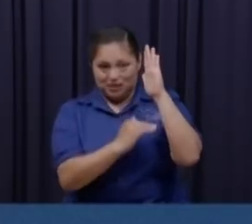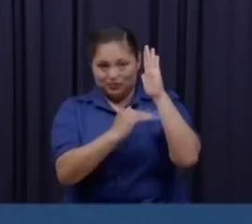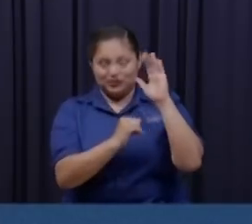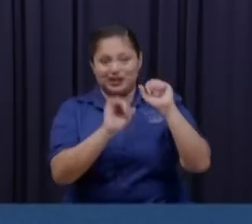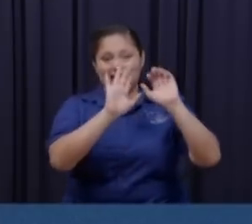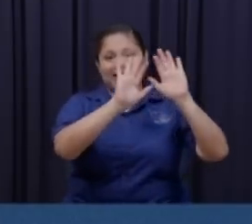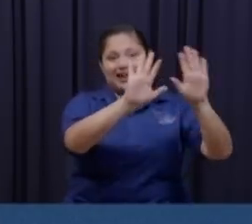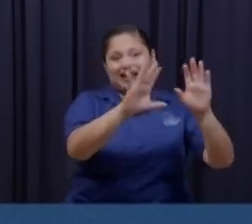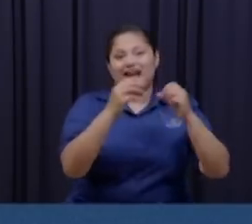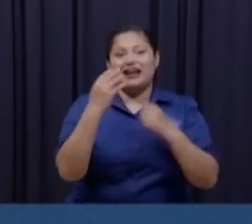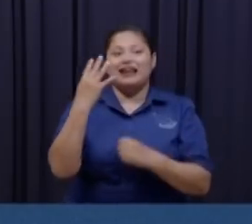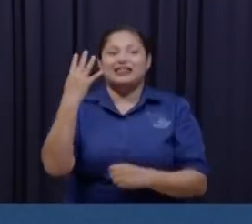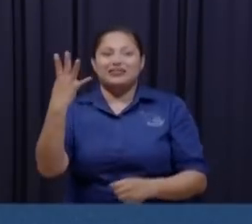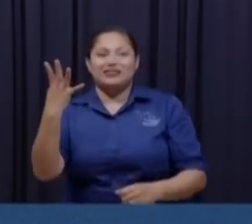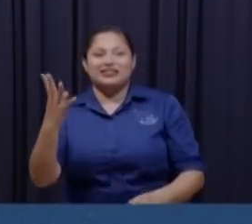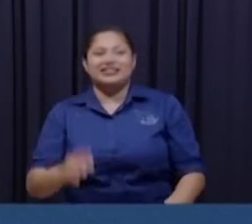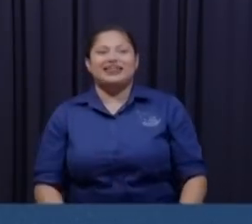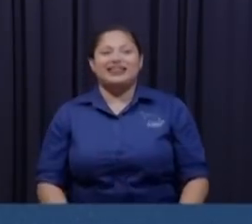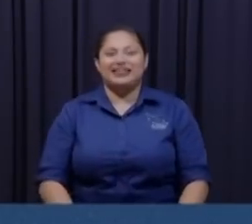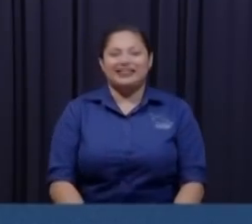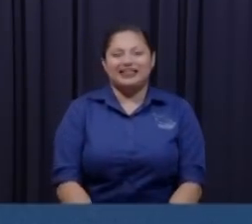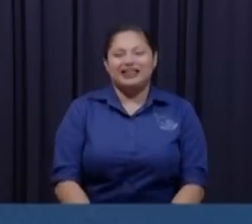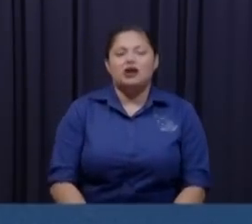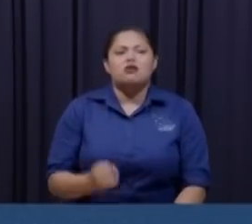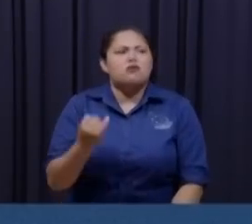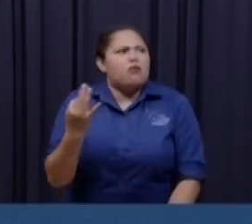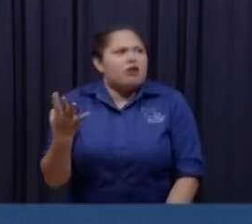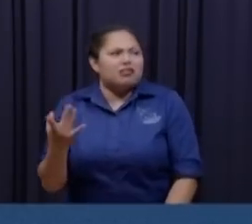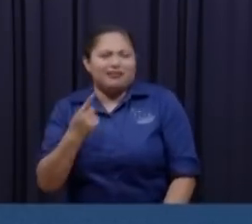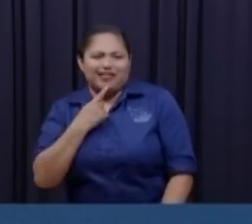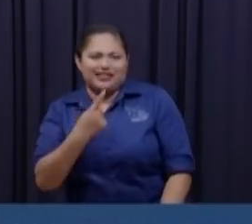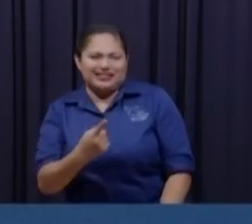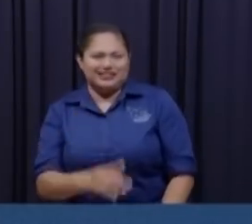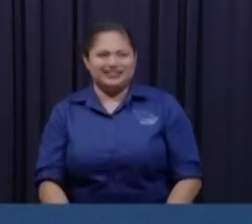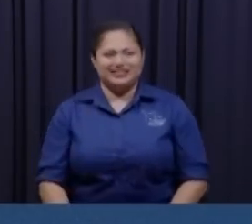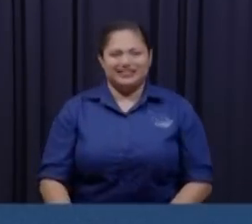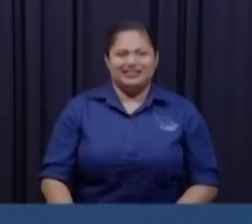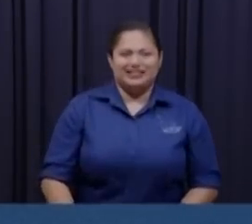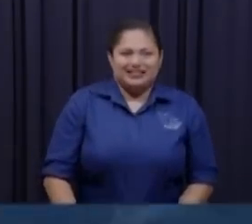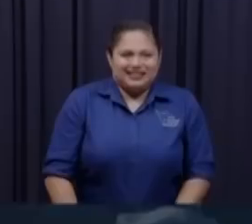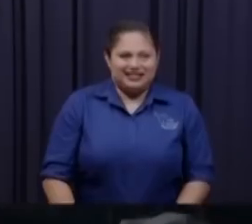hermano. Tiene una computadora en la cabeza ese hermano, ¿no?